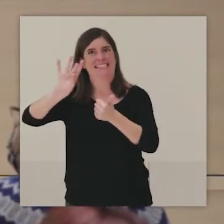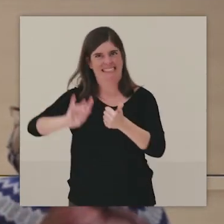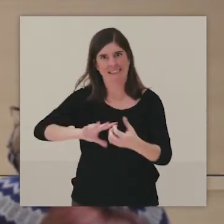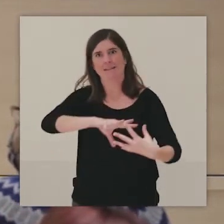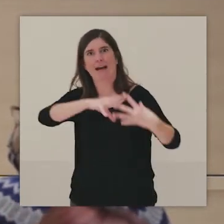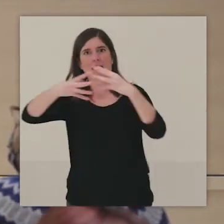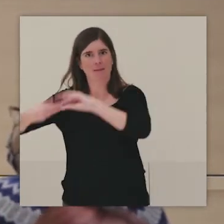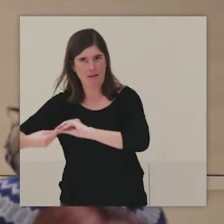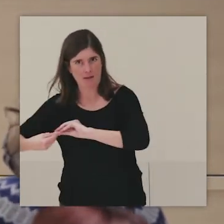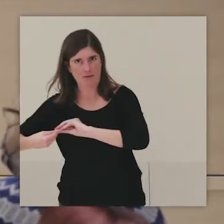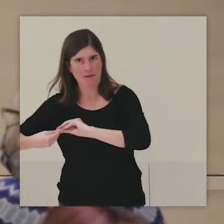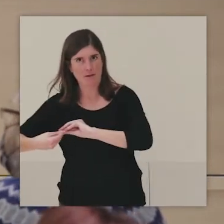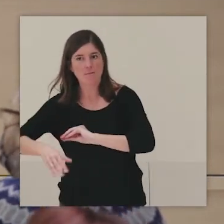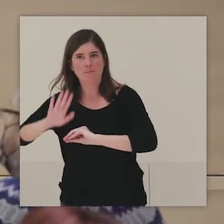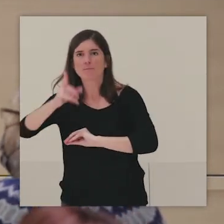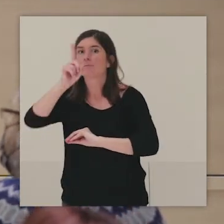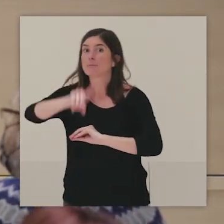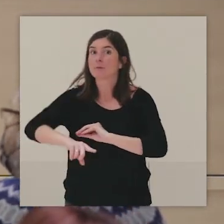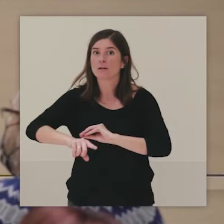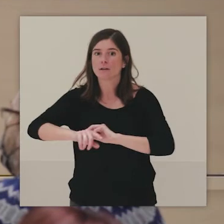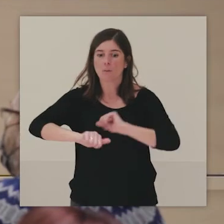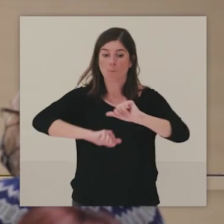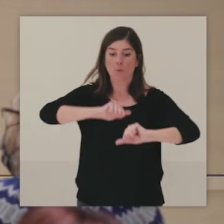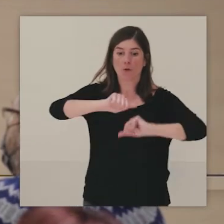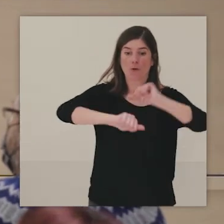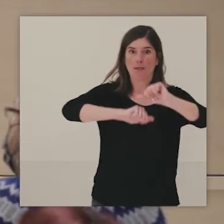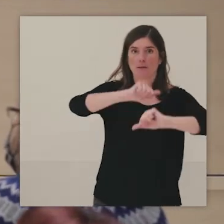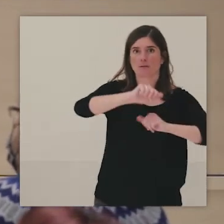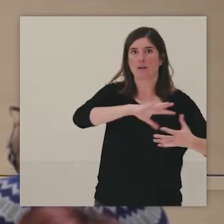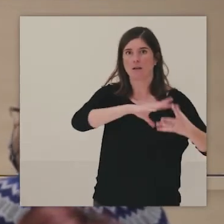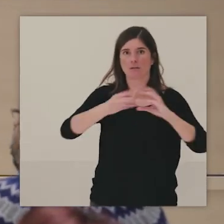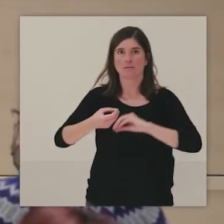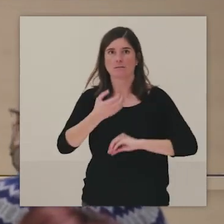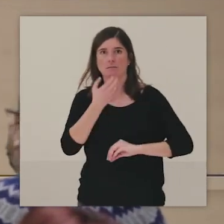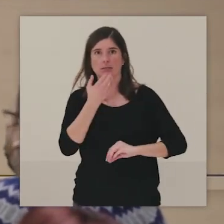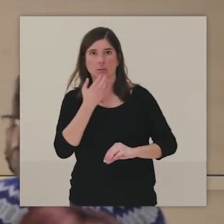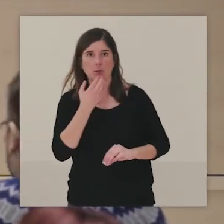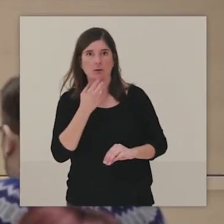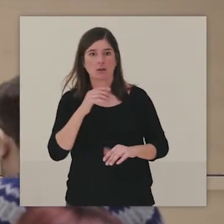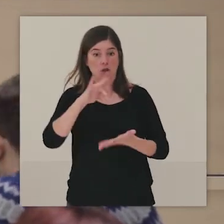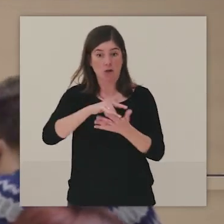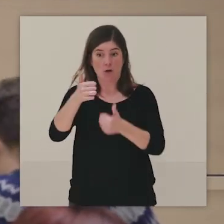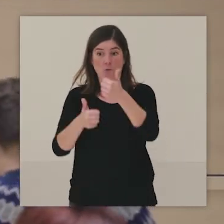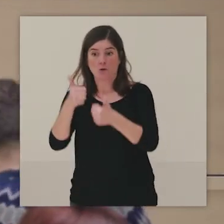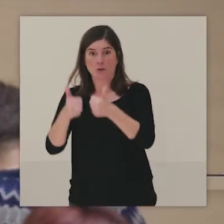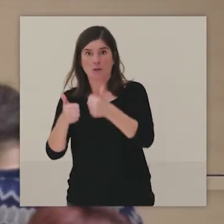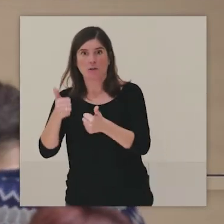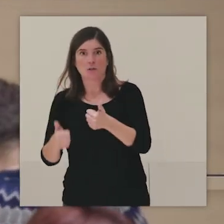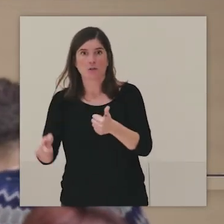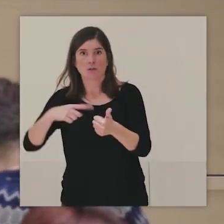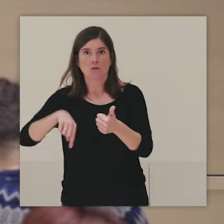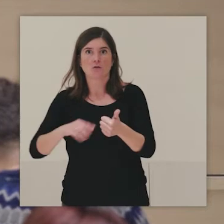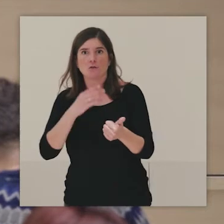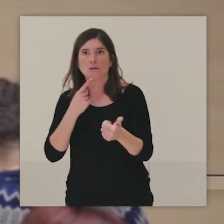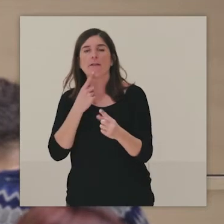pero hemos adecuado también el procedimiento y hemos dicho, oye, oposiciones, necesitamos 6-7 meses para prepararlas, para que se puedan estudiar